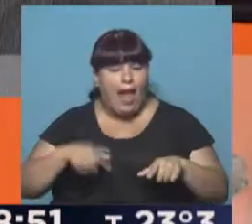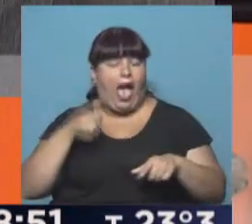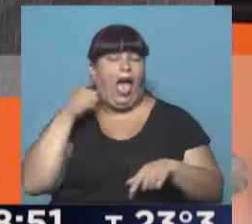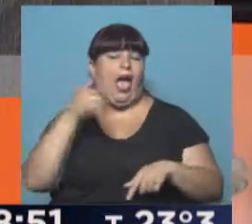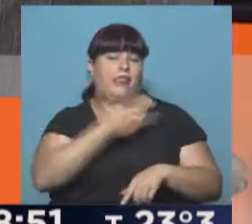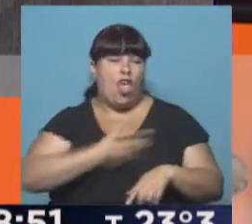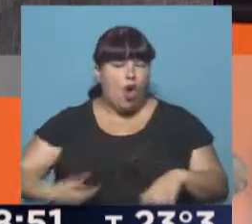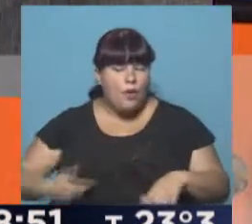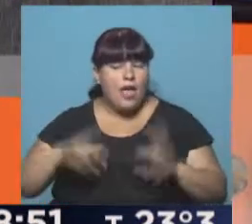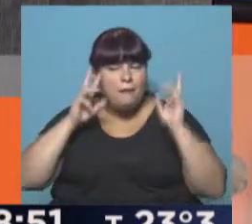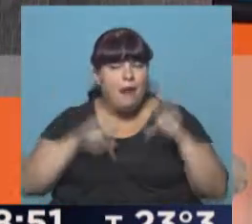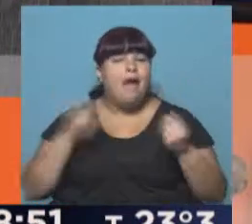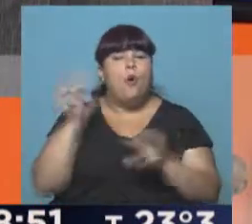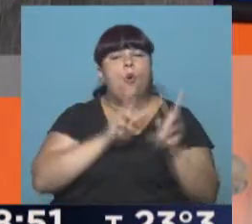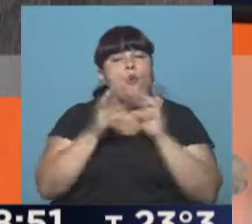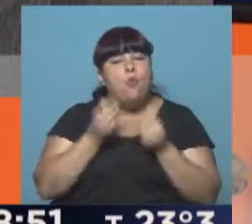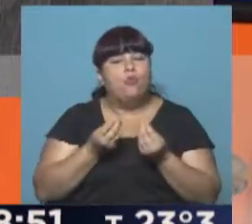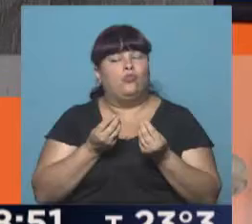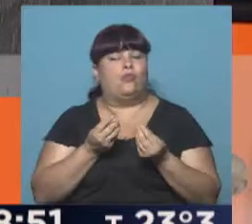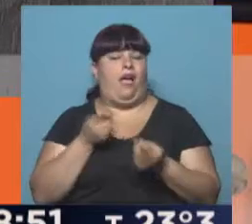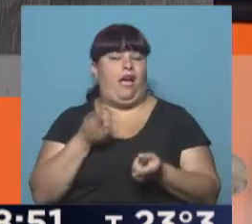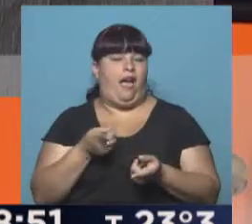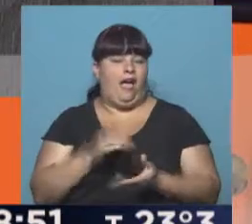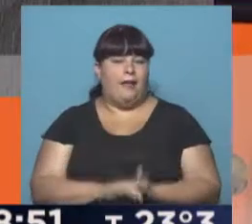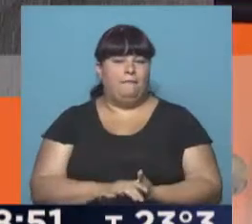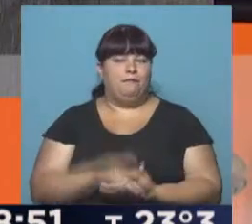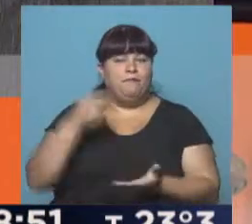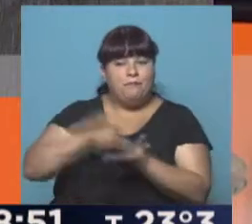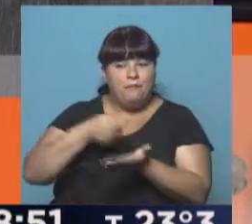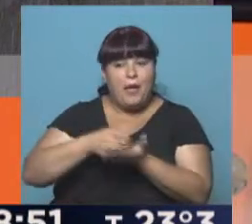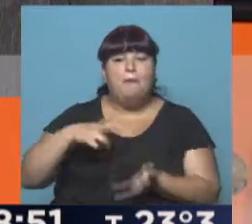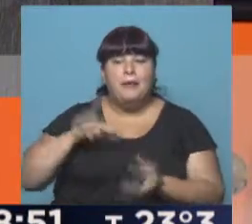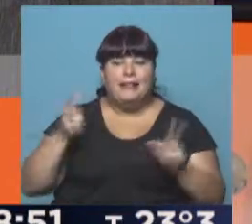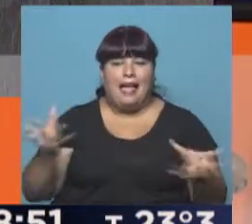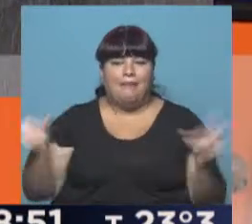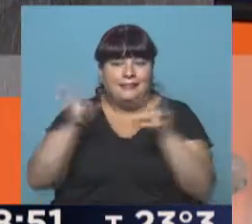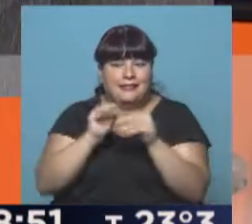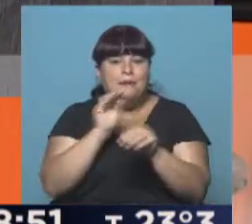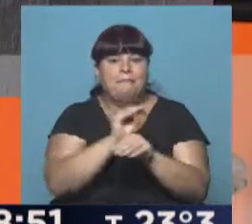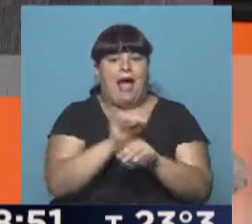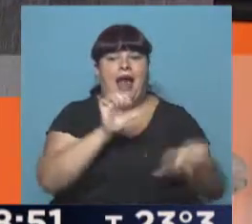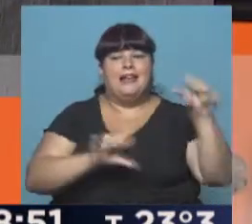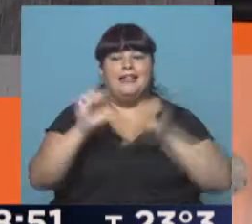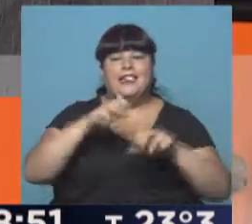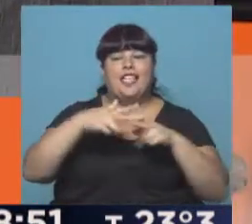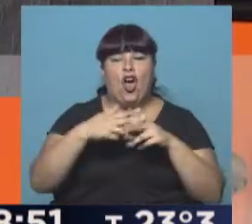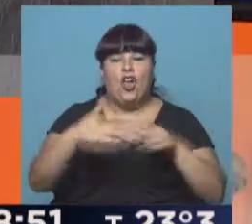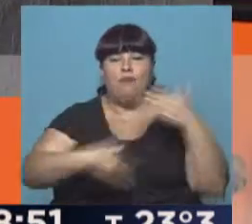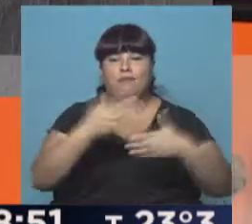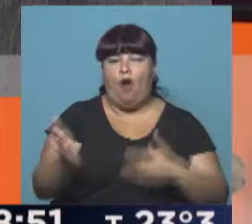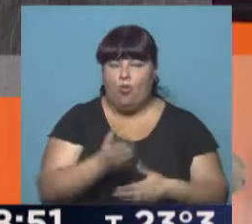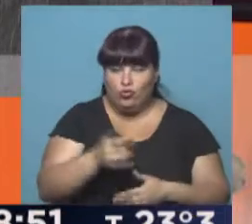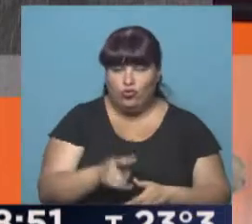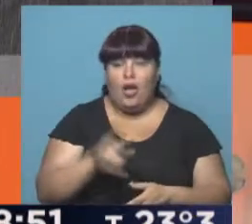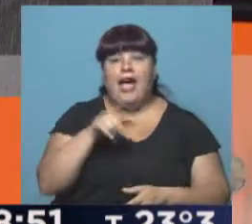gobierno es tratar de que que en la inversión privada también se oriente a la ciencia tecnología innovación productiva